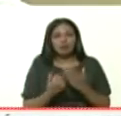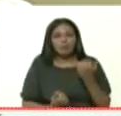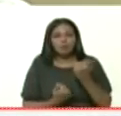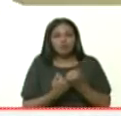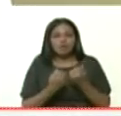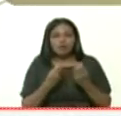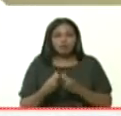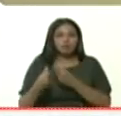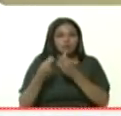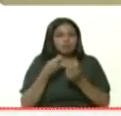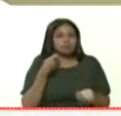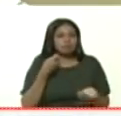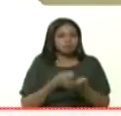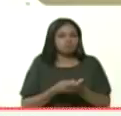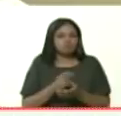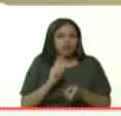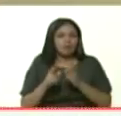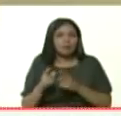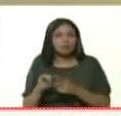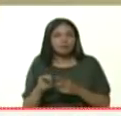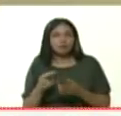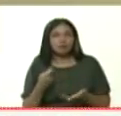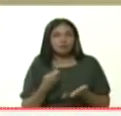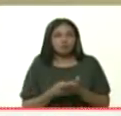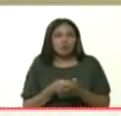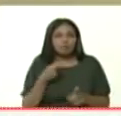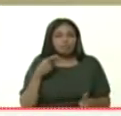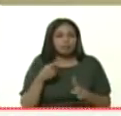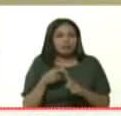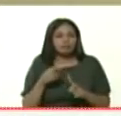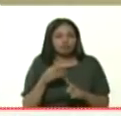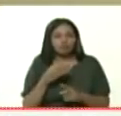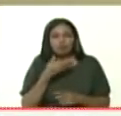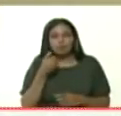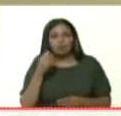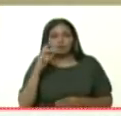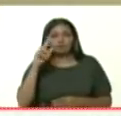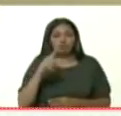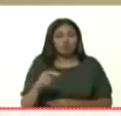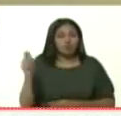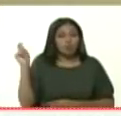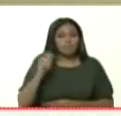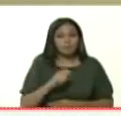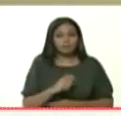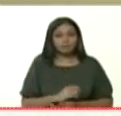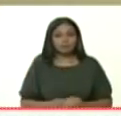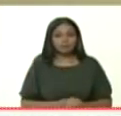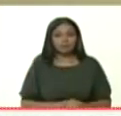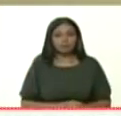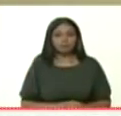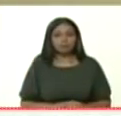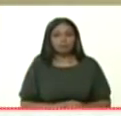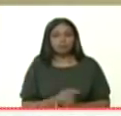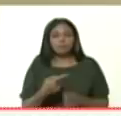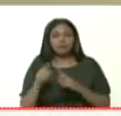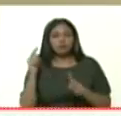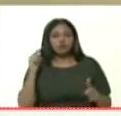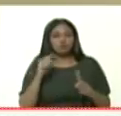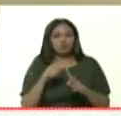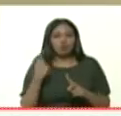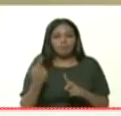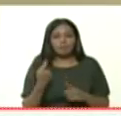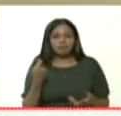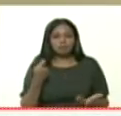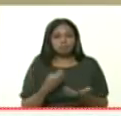apoyándolas económicamente, con un subsidio directo que hay que mejorar cada mes. Pero el objetivo no solo es el